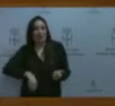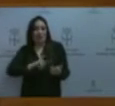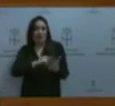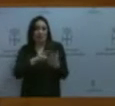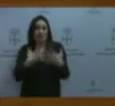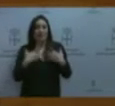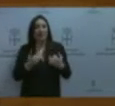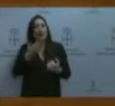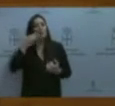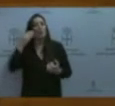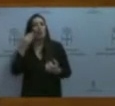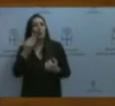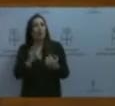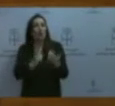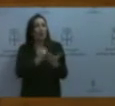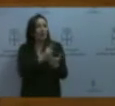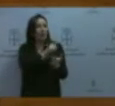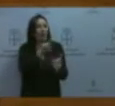una vez más.